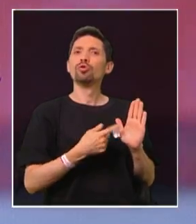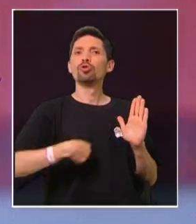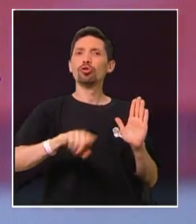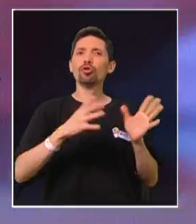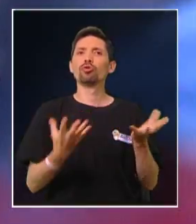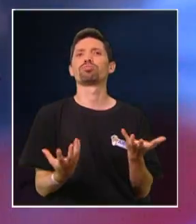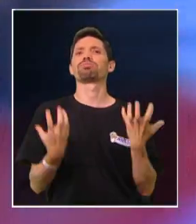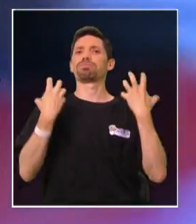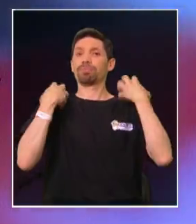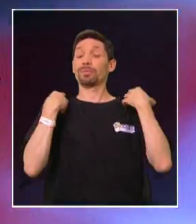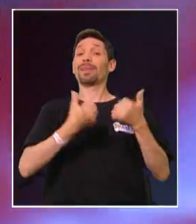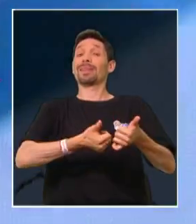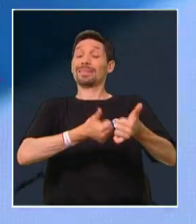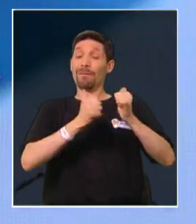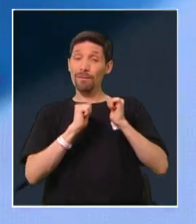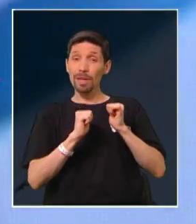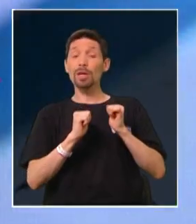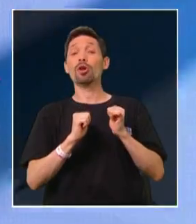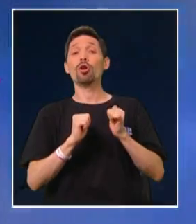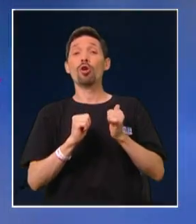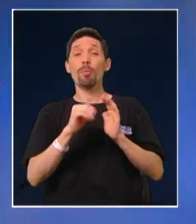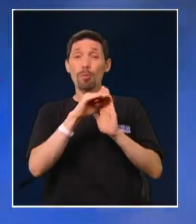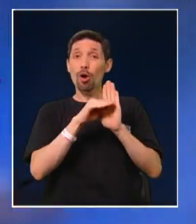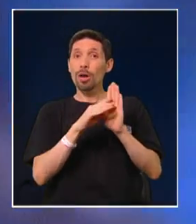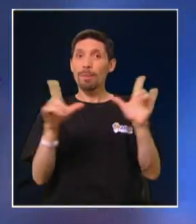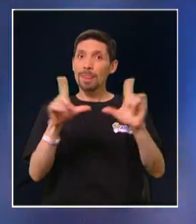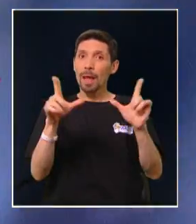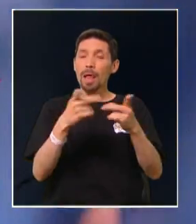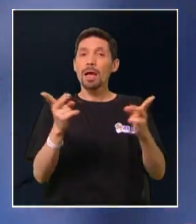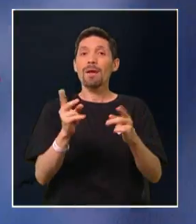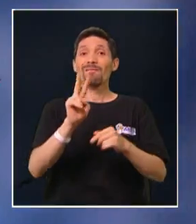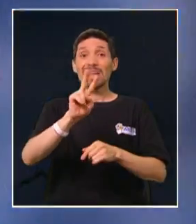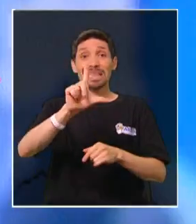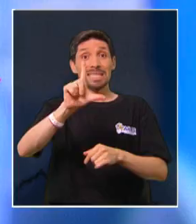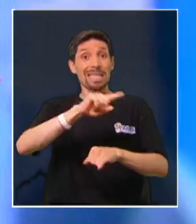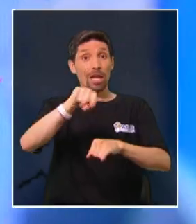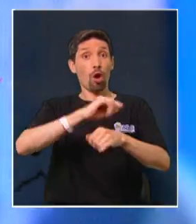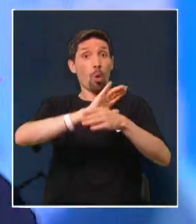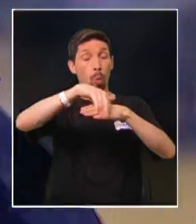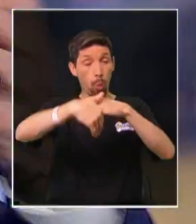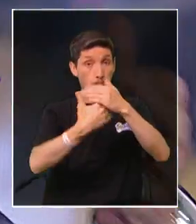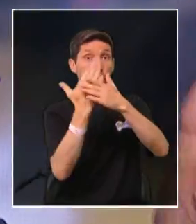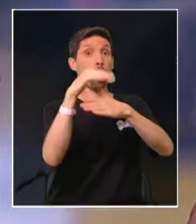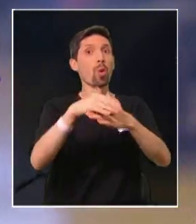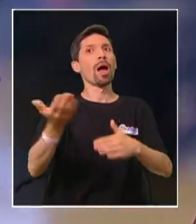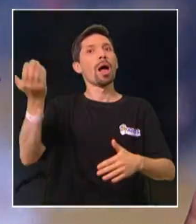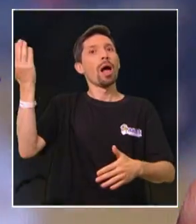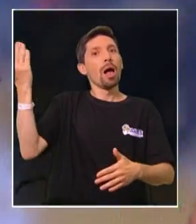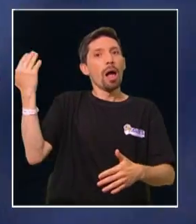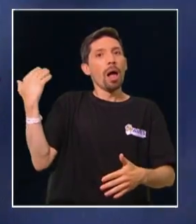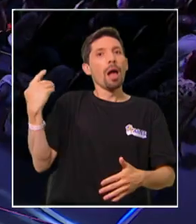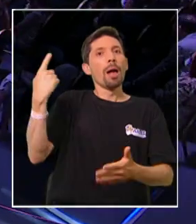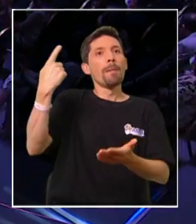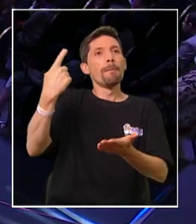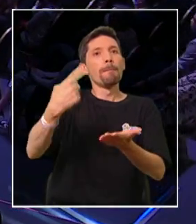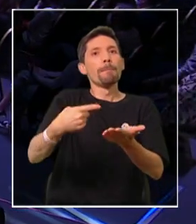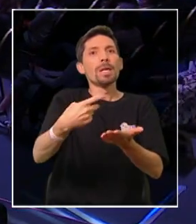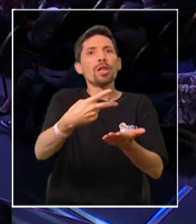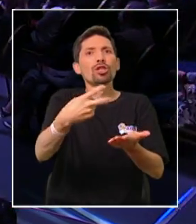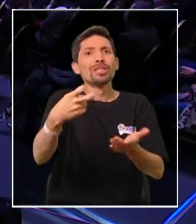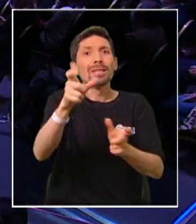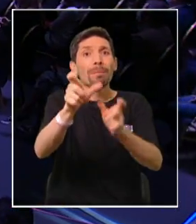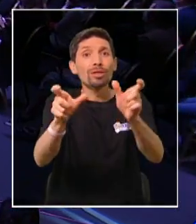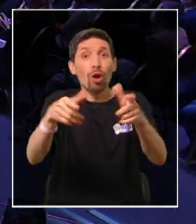de 27 horas. Hay que confesar que no es lo mismo. En esta sala habían 1.200 personas. El aforo nos